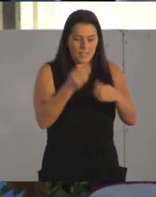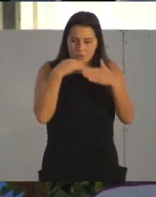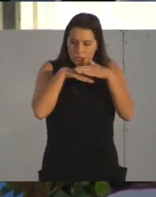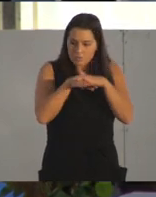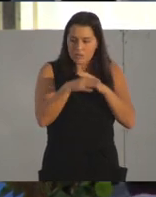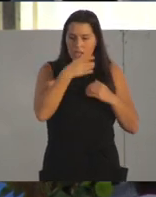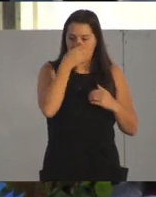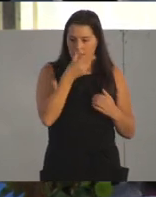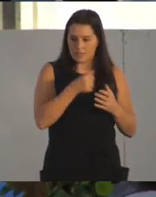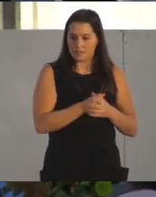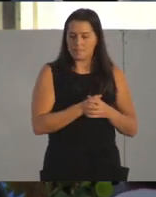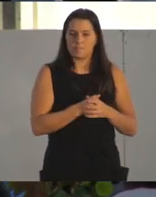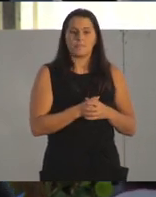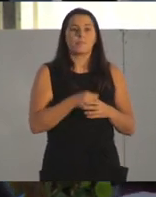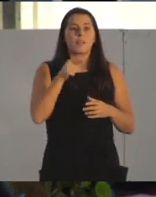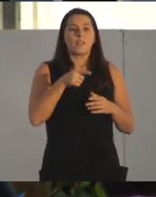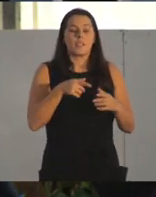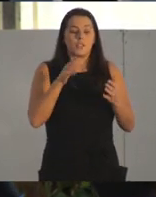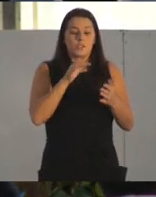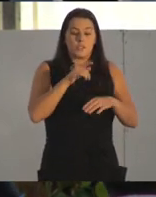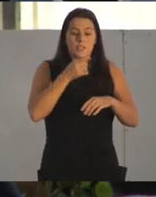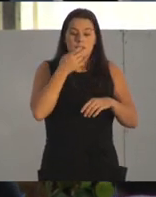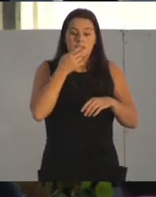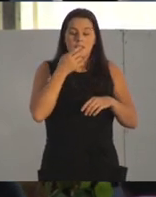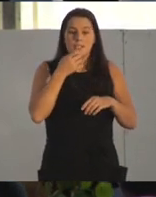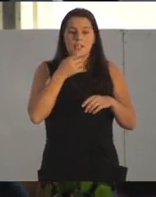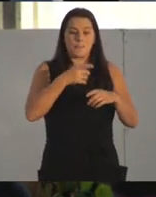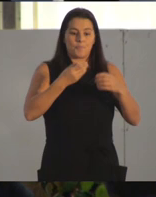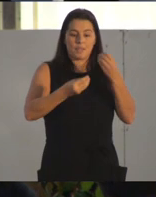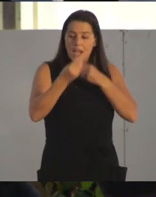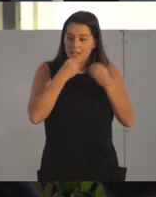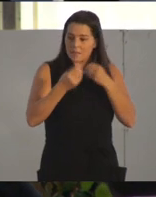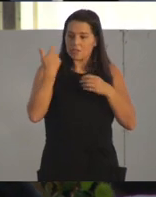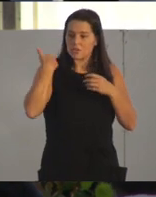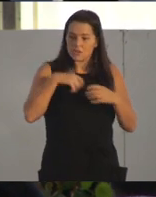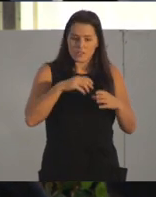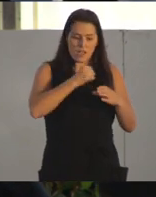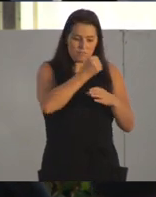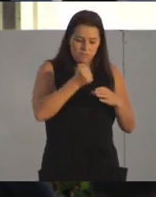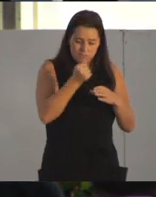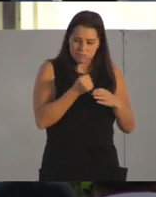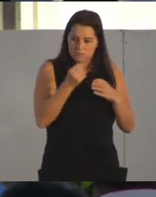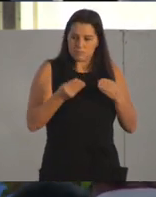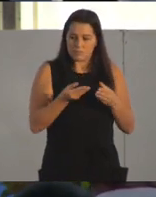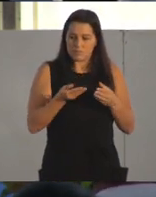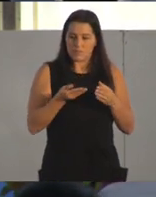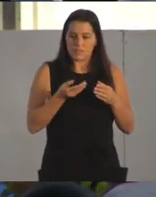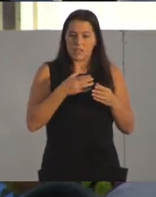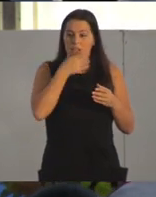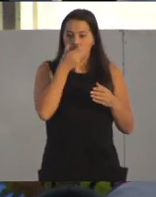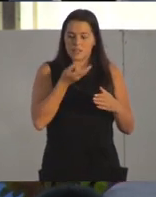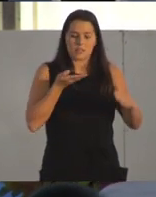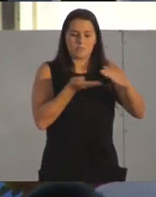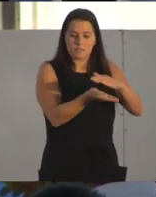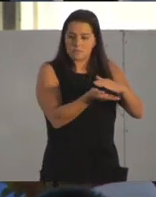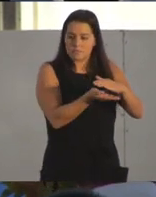hay que recalcar que cuanto más tiempo mantengamos un alimento ya texturizado, caliente, en este armario,